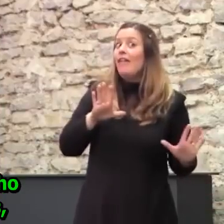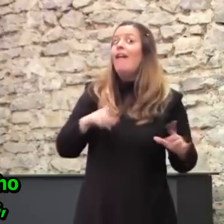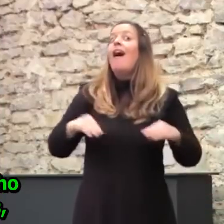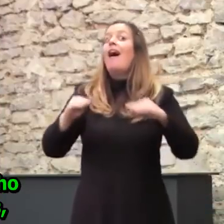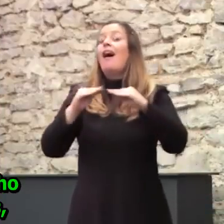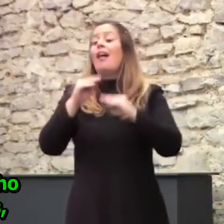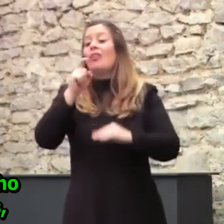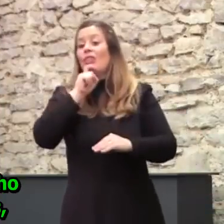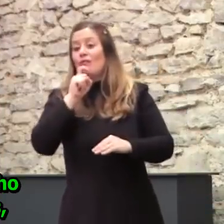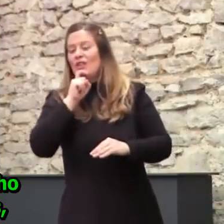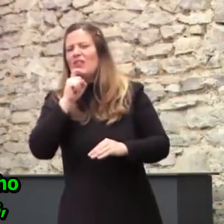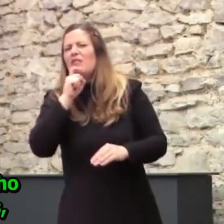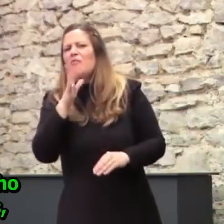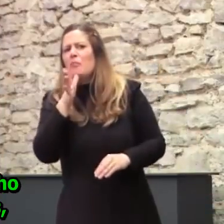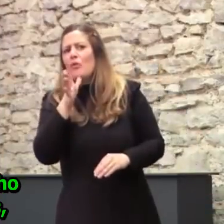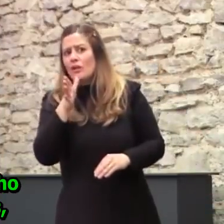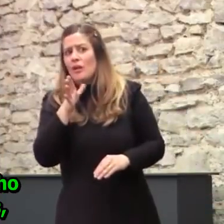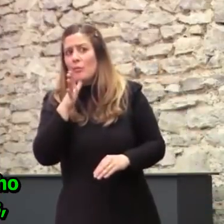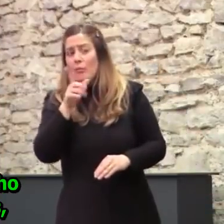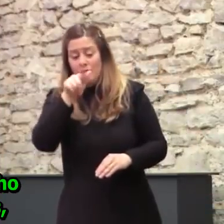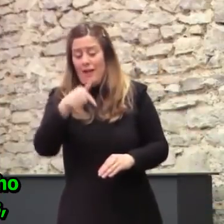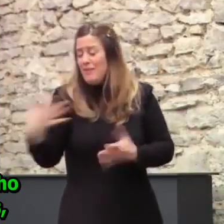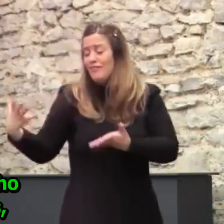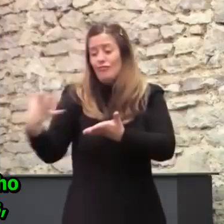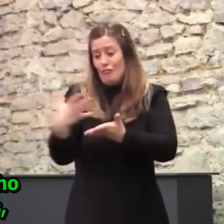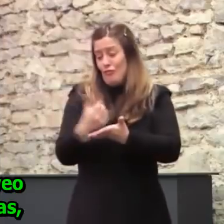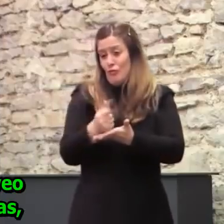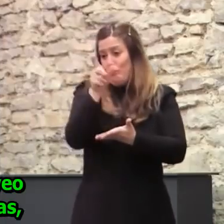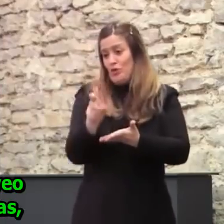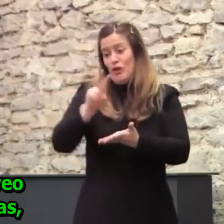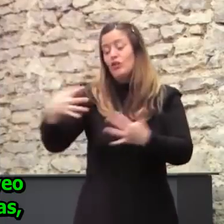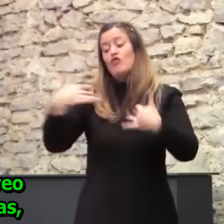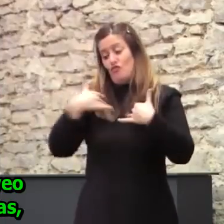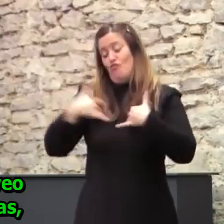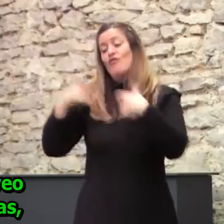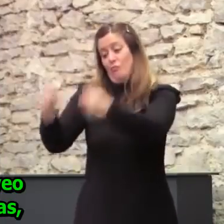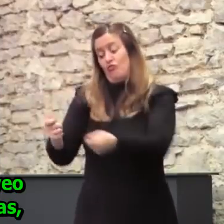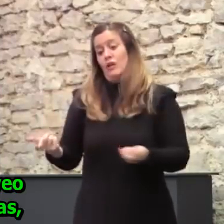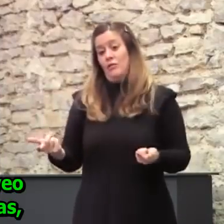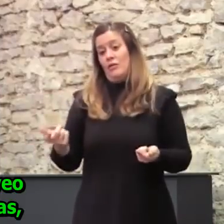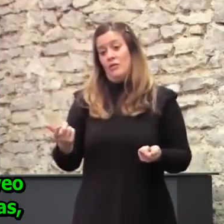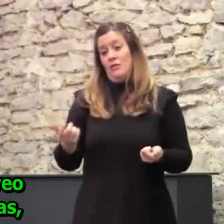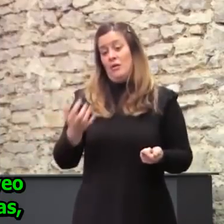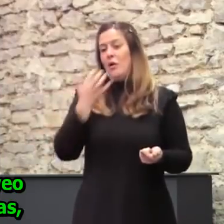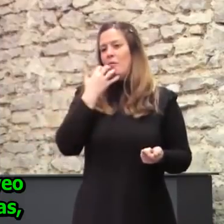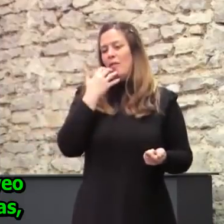¿Por qué? Porque, bueno, todos hemos hecho daño también alguna vez en nuestras vidas, ¿no? Aunque yo, por ejemplo, en el Facebook siempre veo que solo